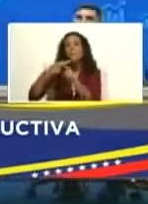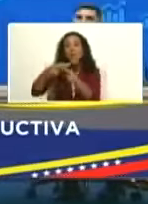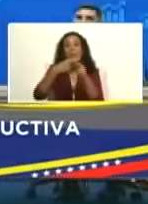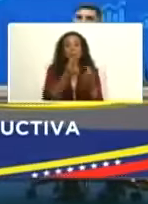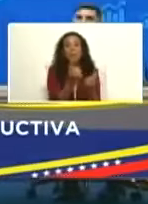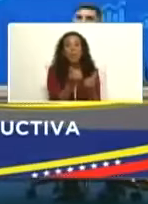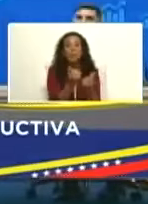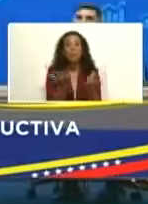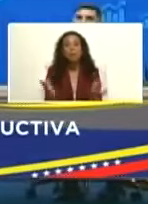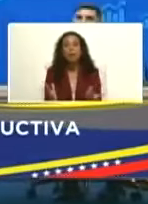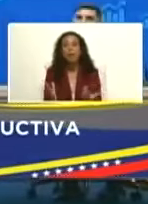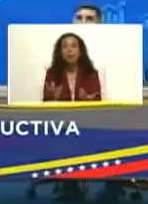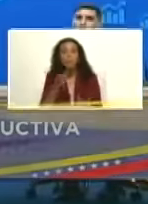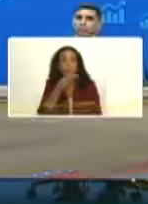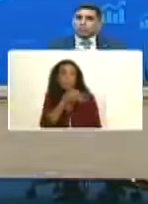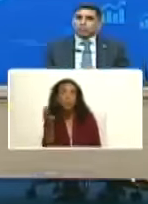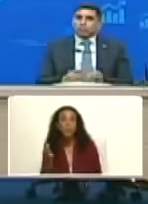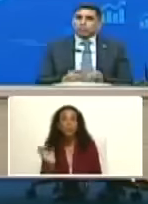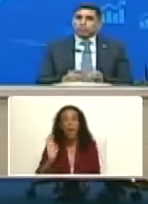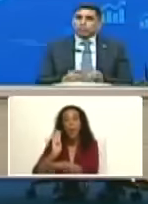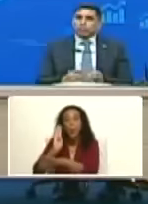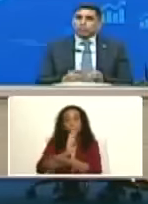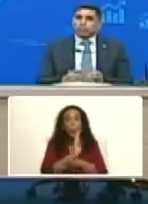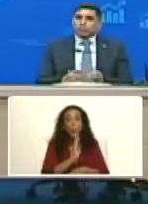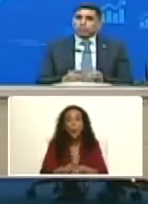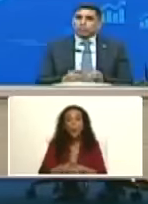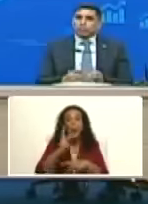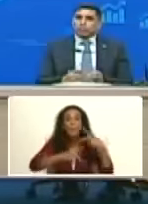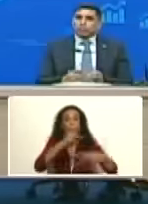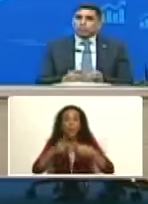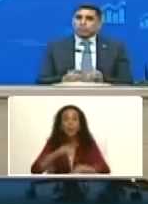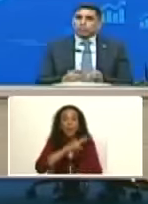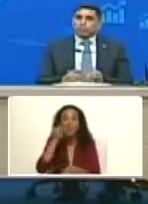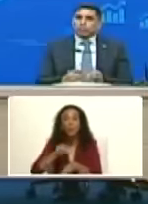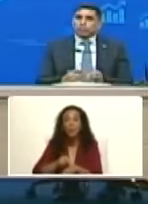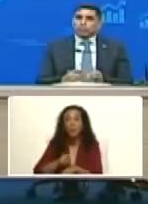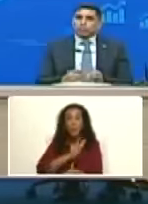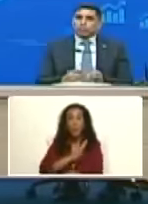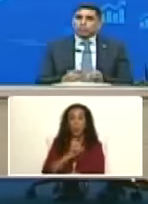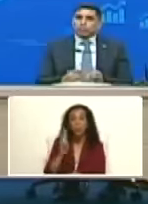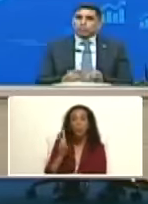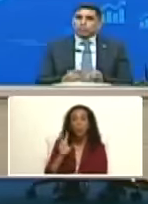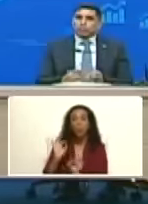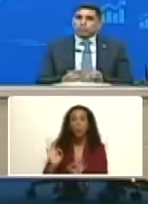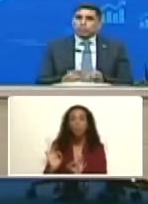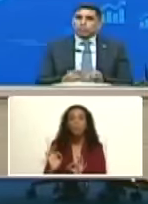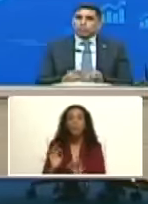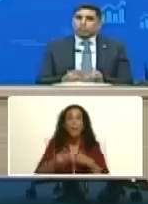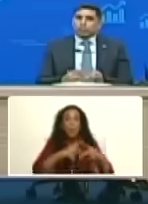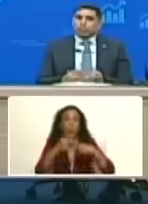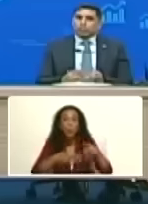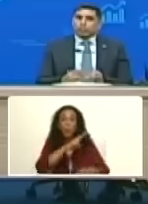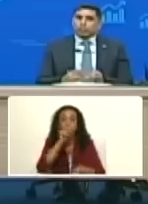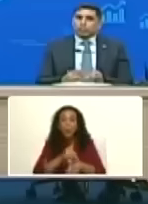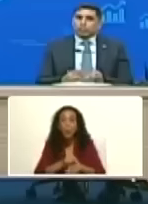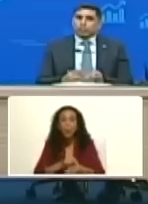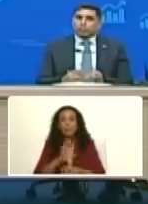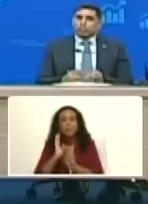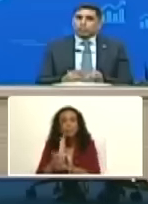cada política que proteja al productor nacional? Hay que proteger al productor nacional